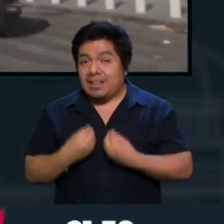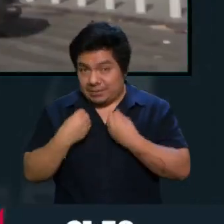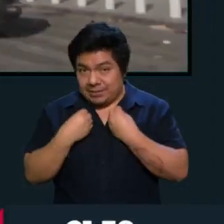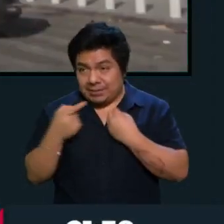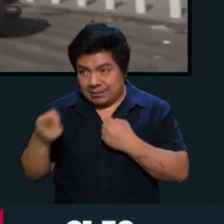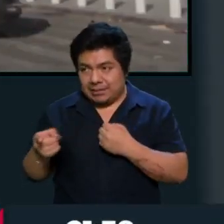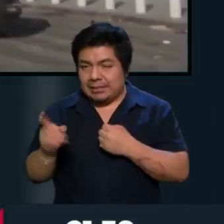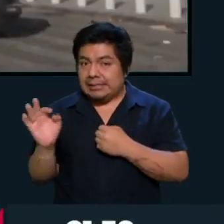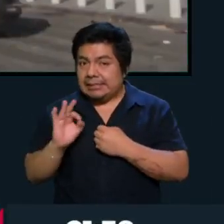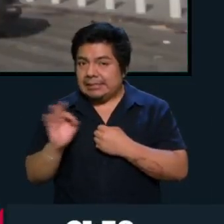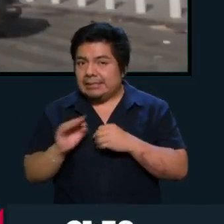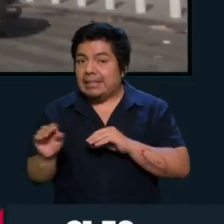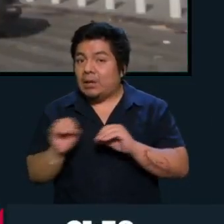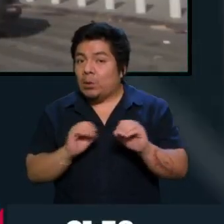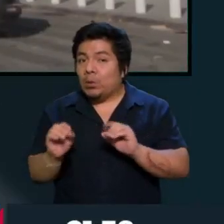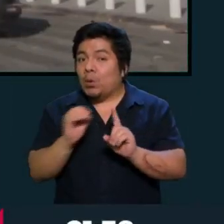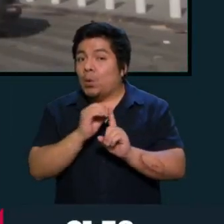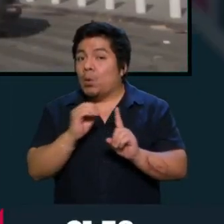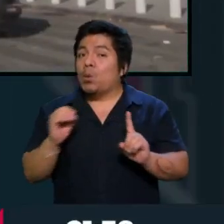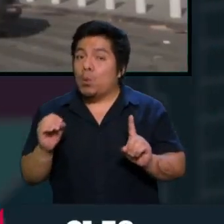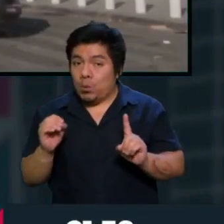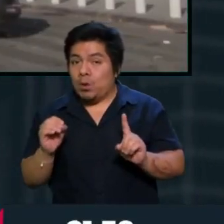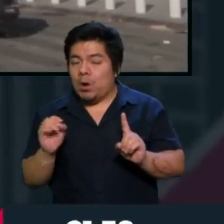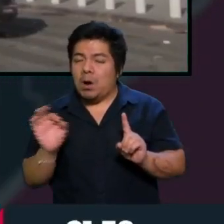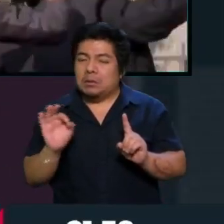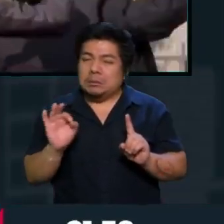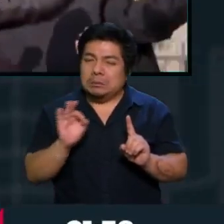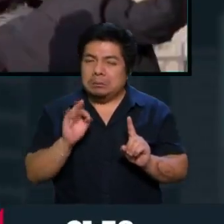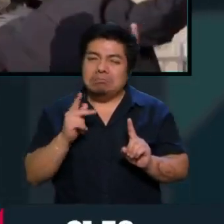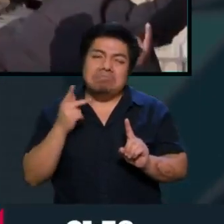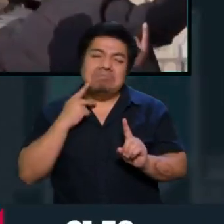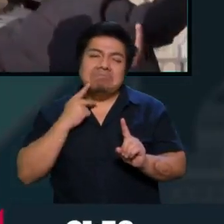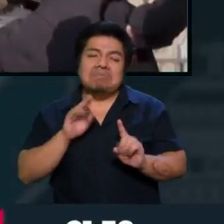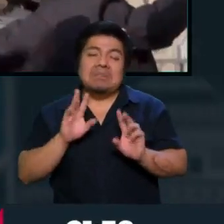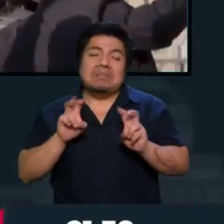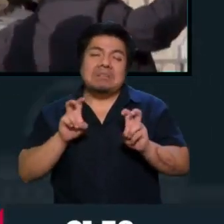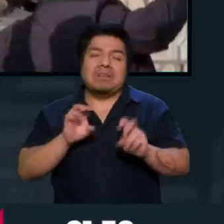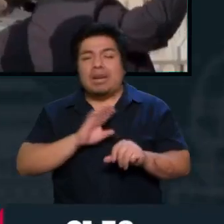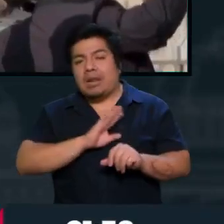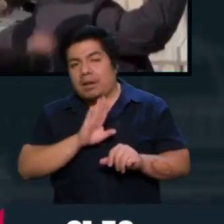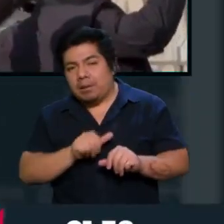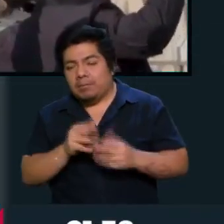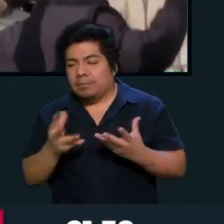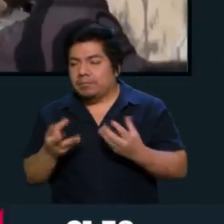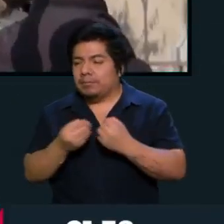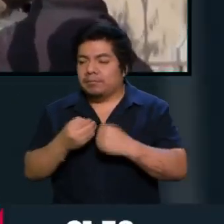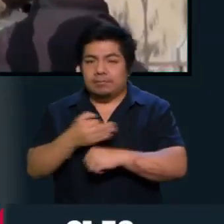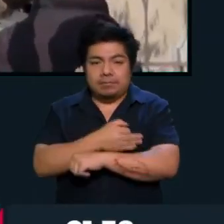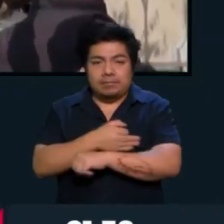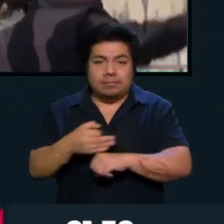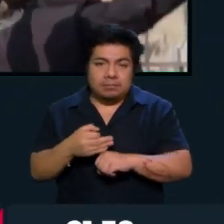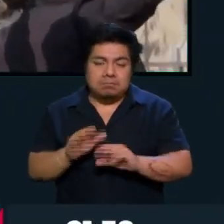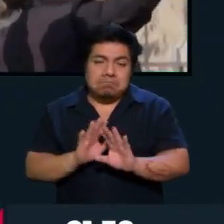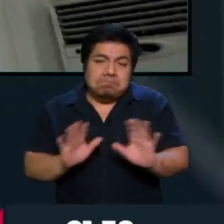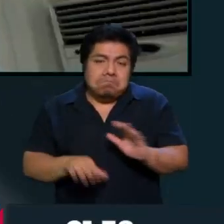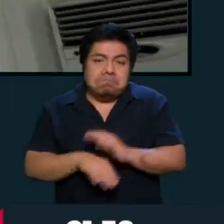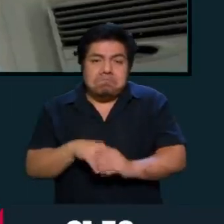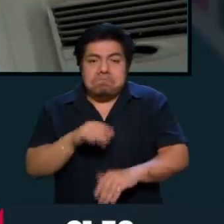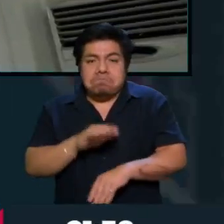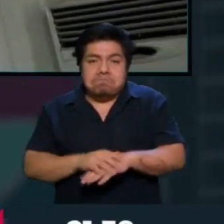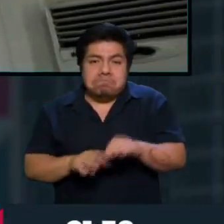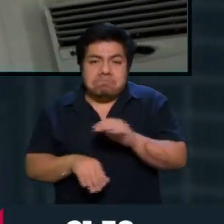un contraataque o morir políticamente de manera tranquila con su familia y dejar que